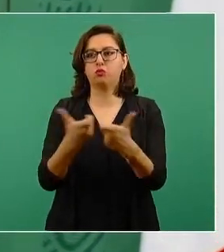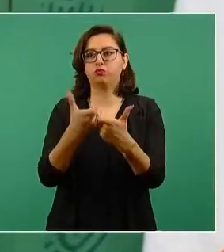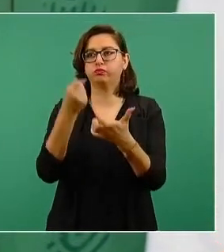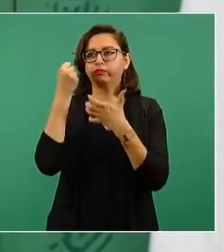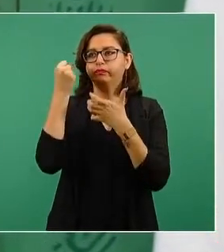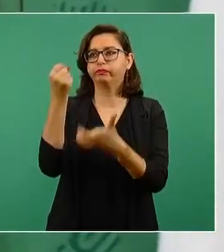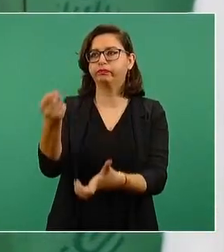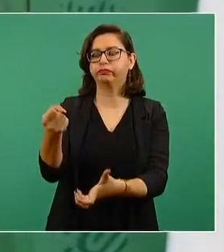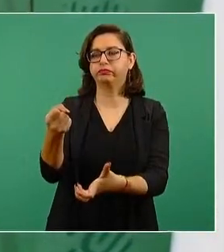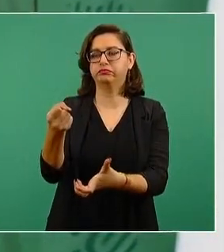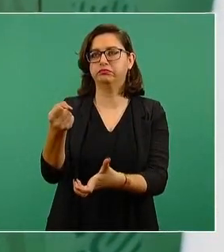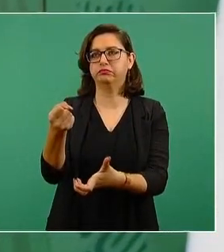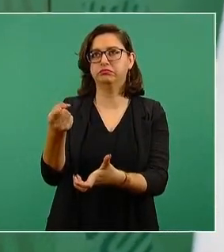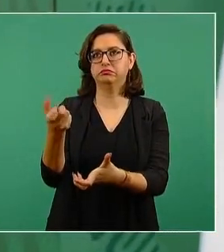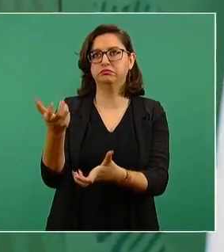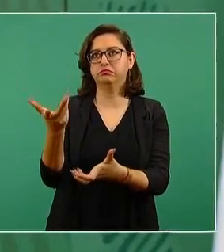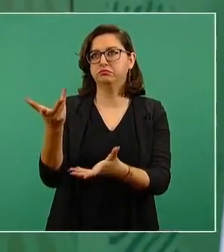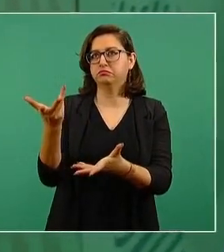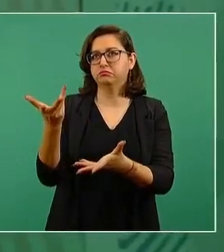de